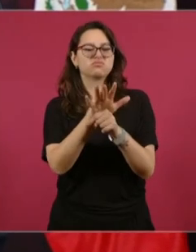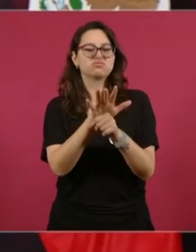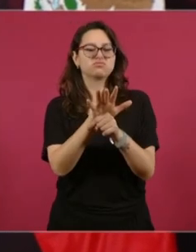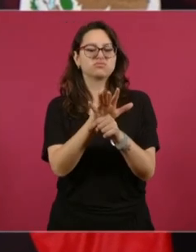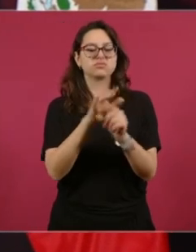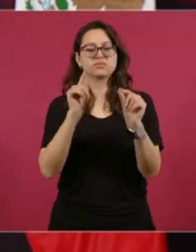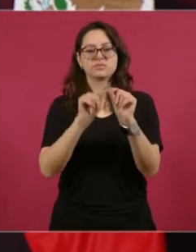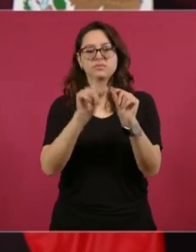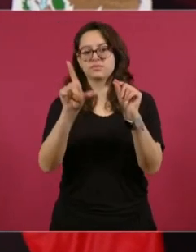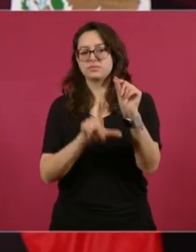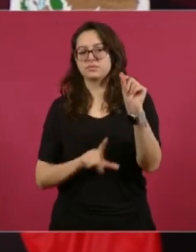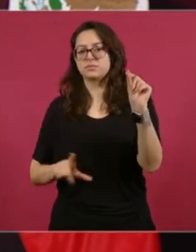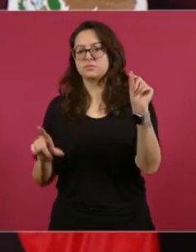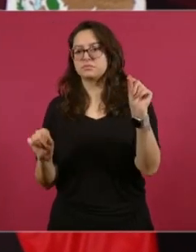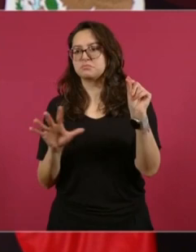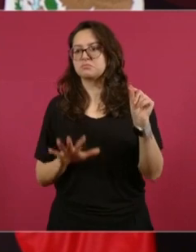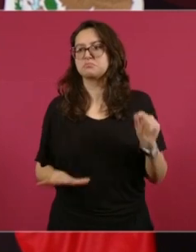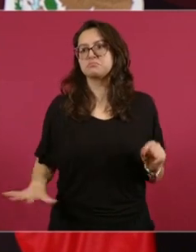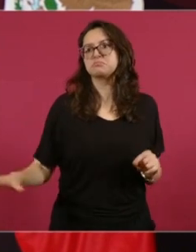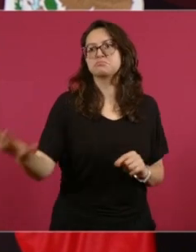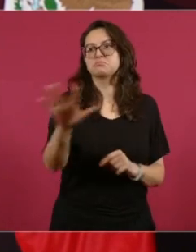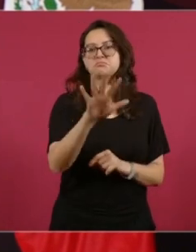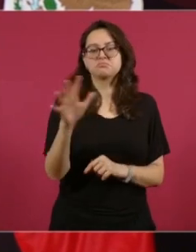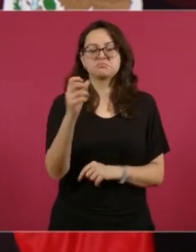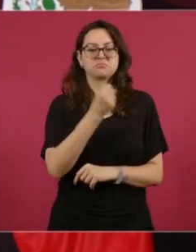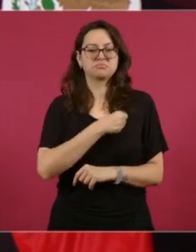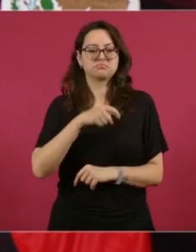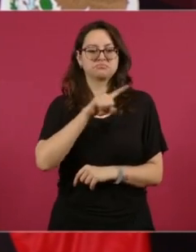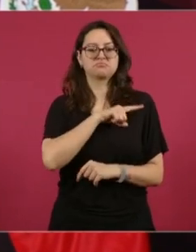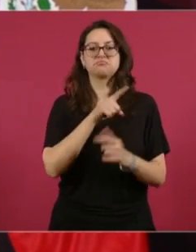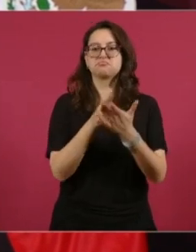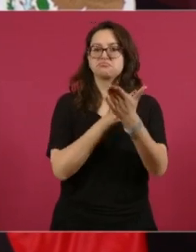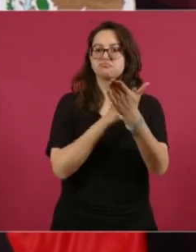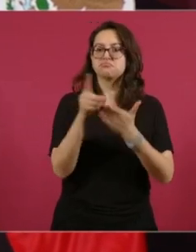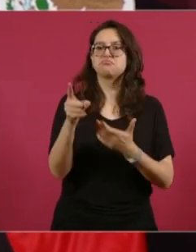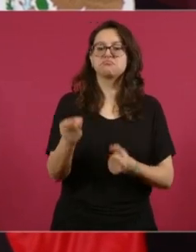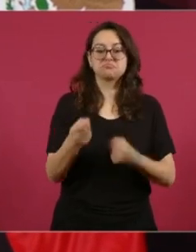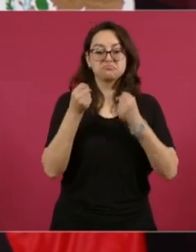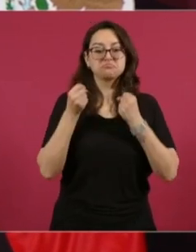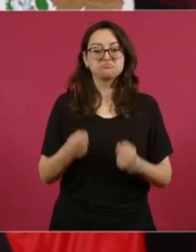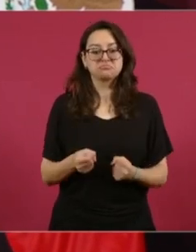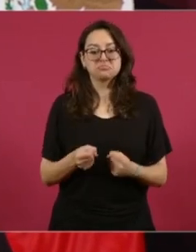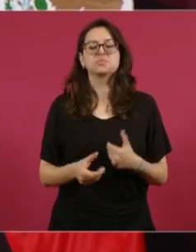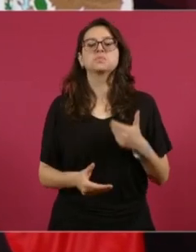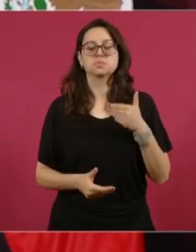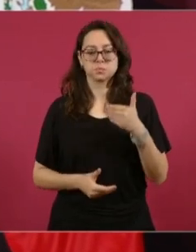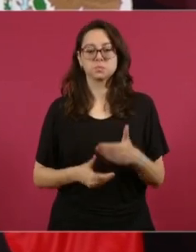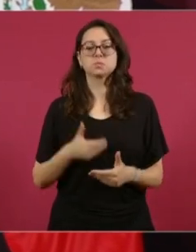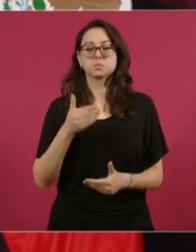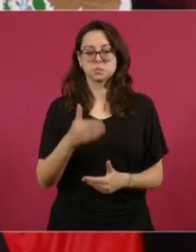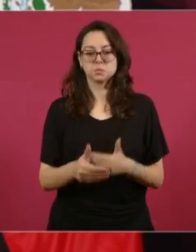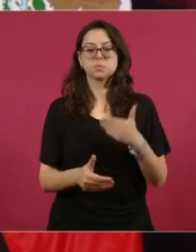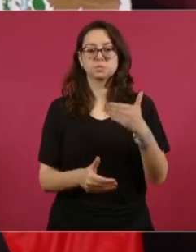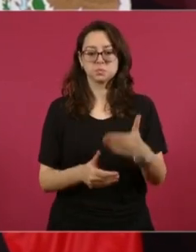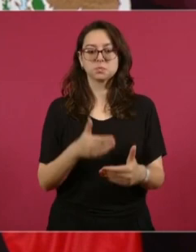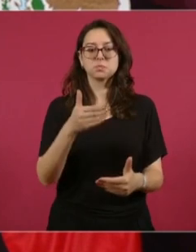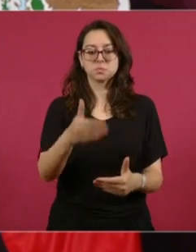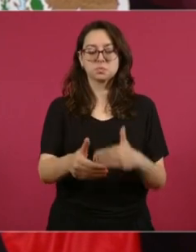garantizar el derecho a la salud. Se va avanzando,